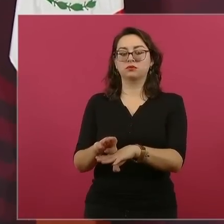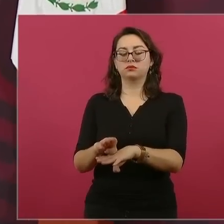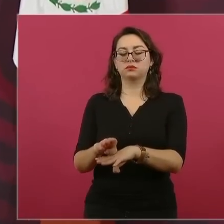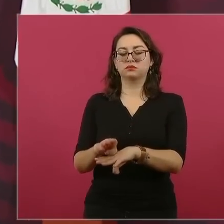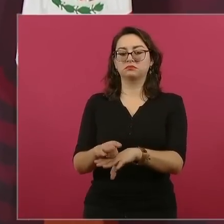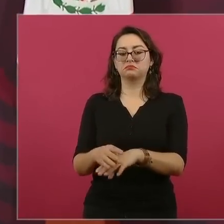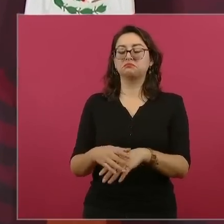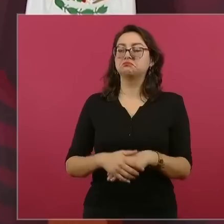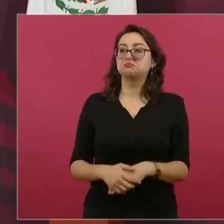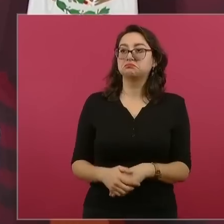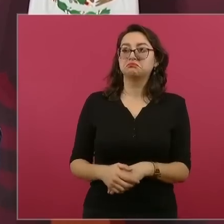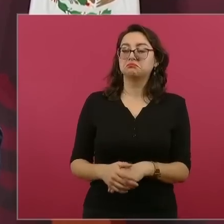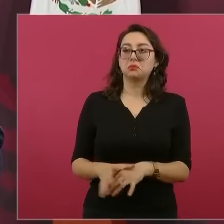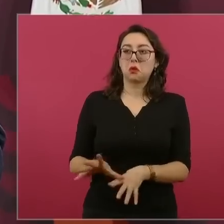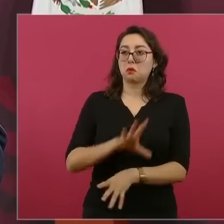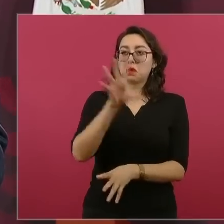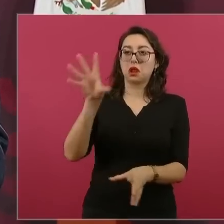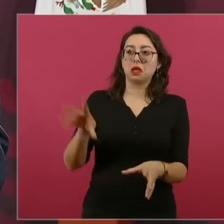5-6 millones de pesos.